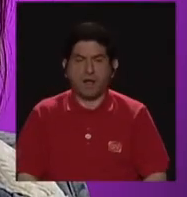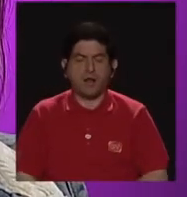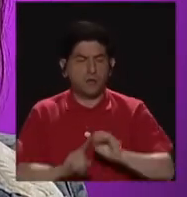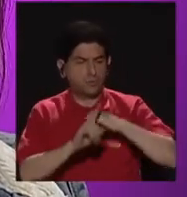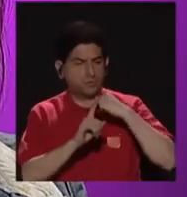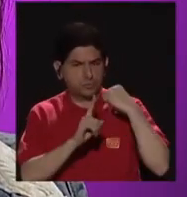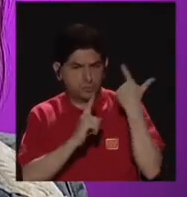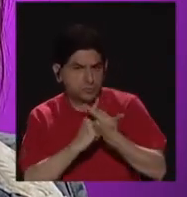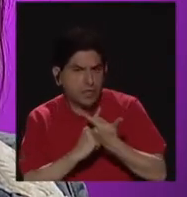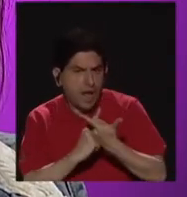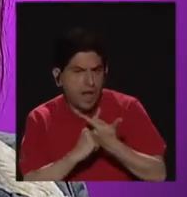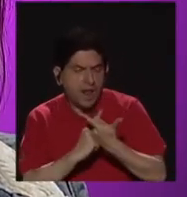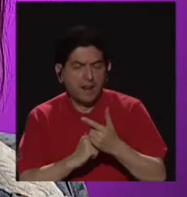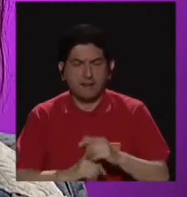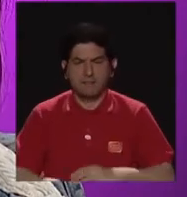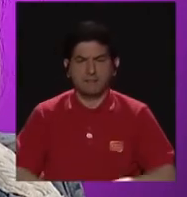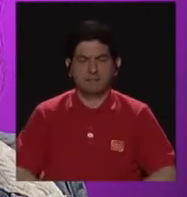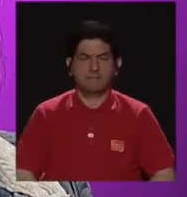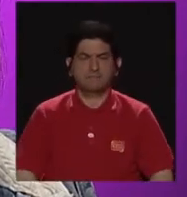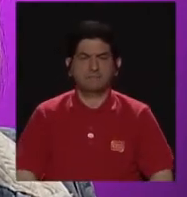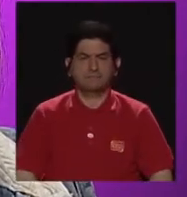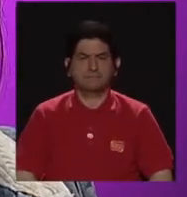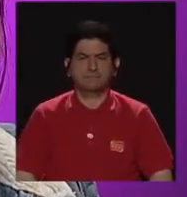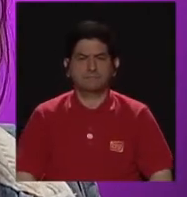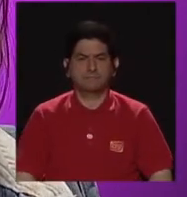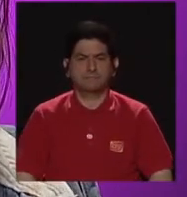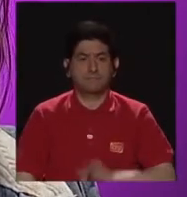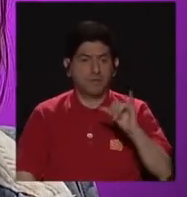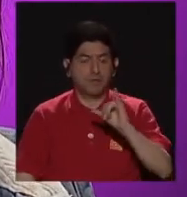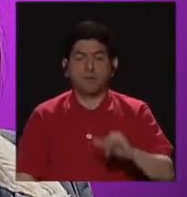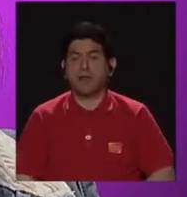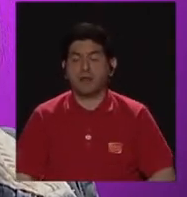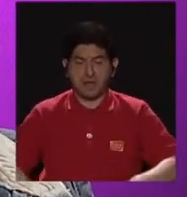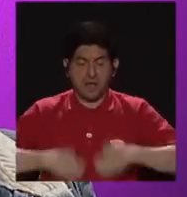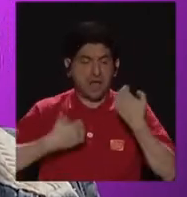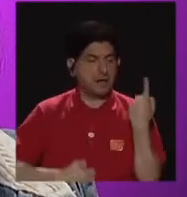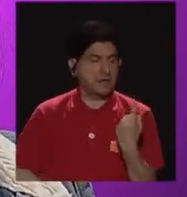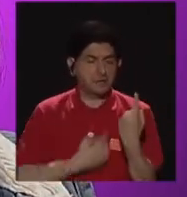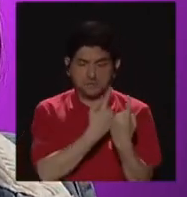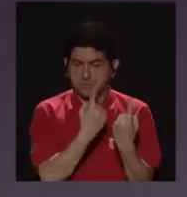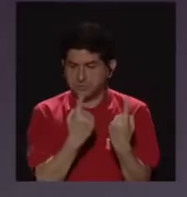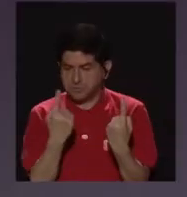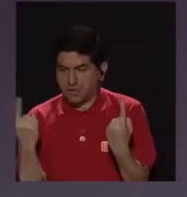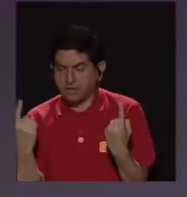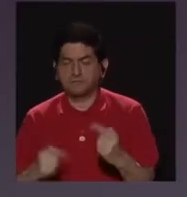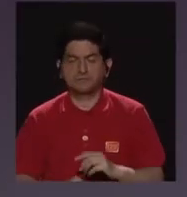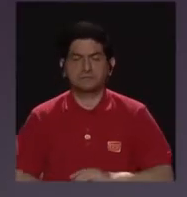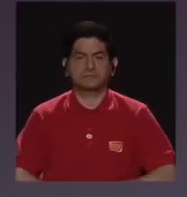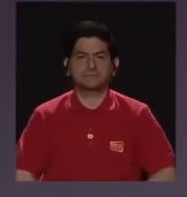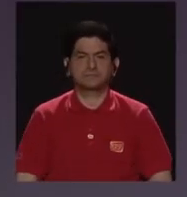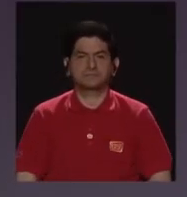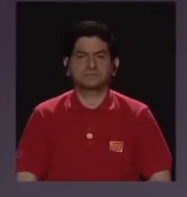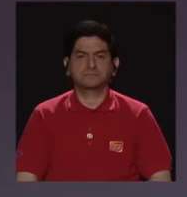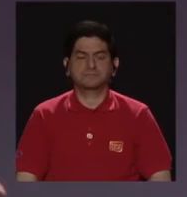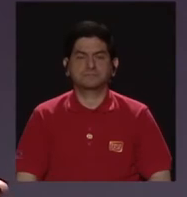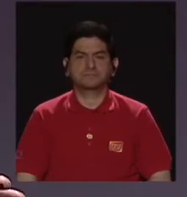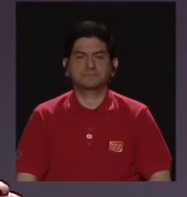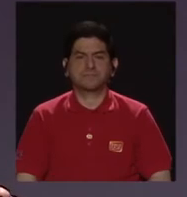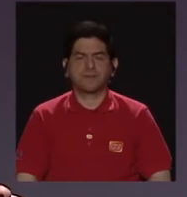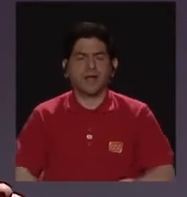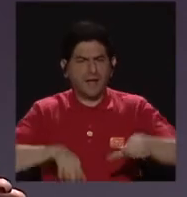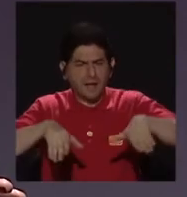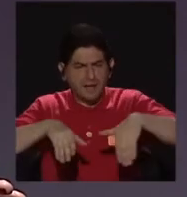sociedad a nivel existencial no entonces matrimonio